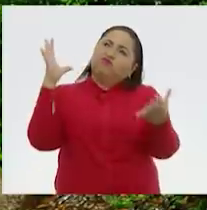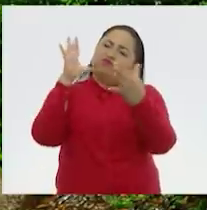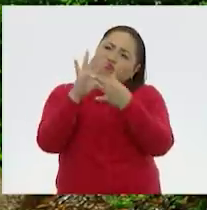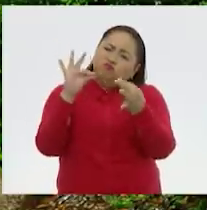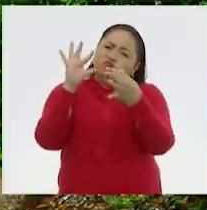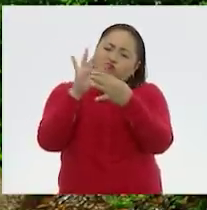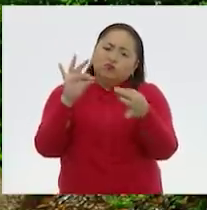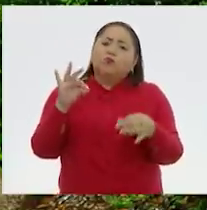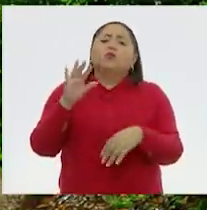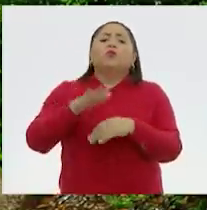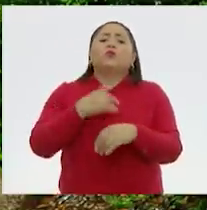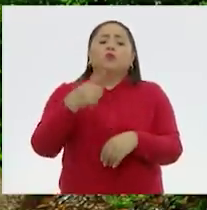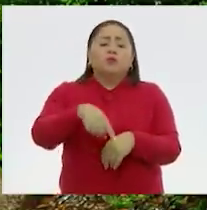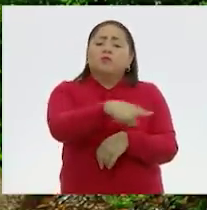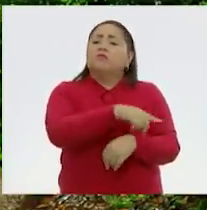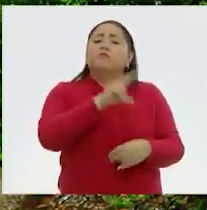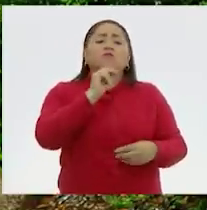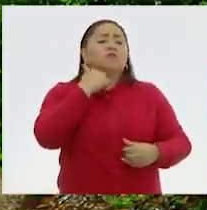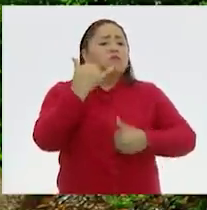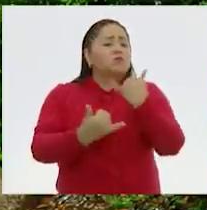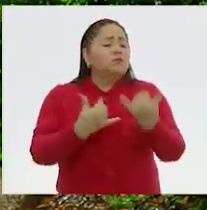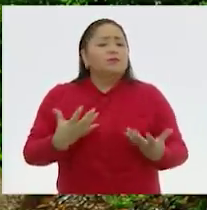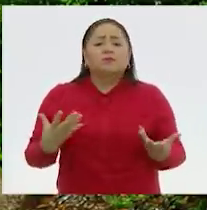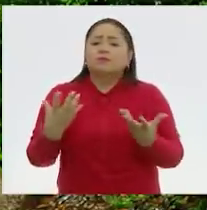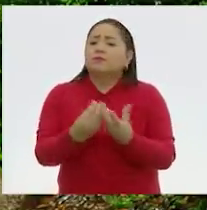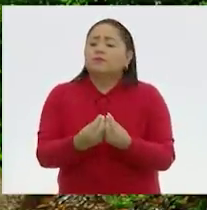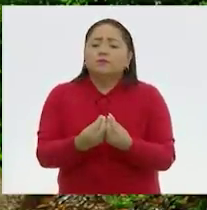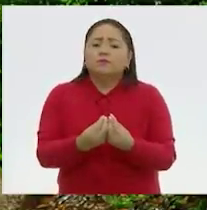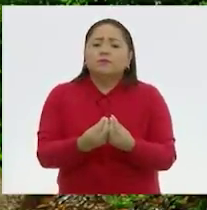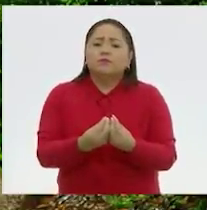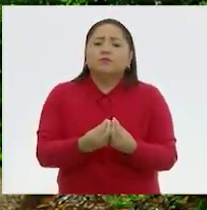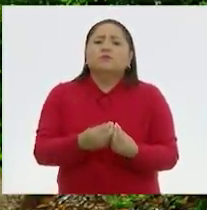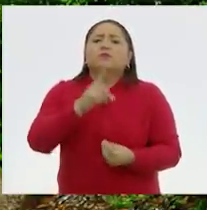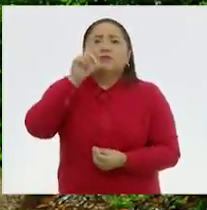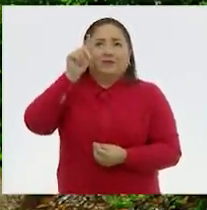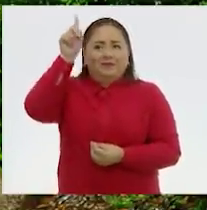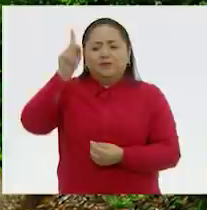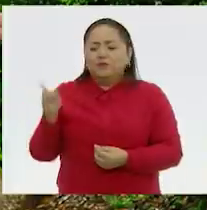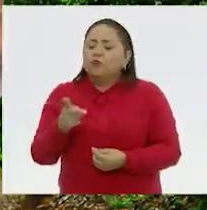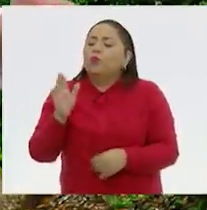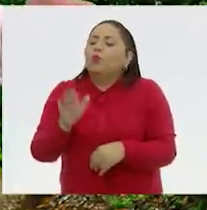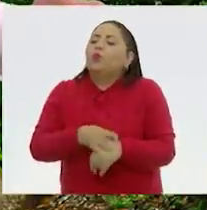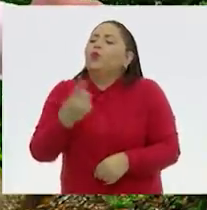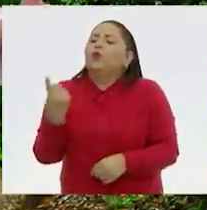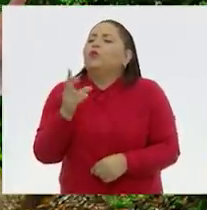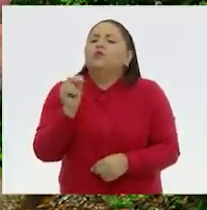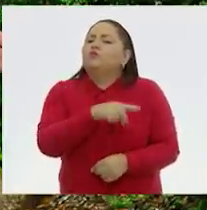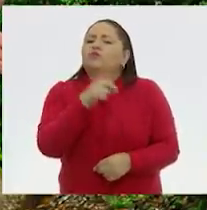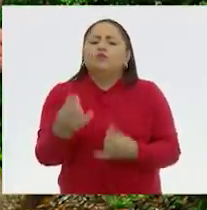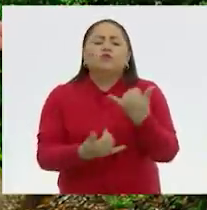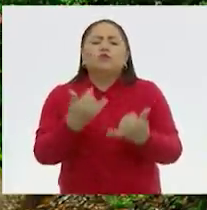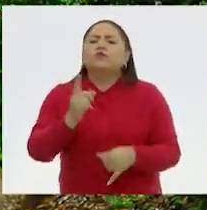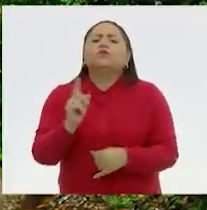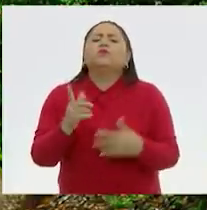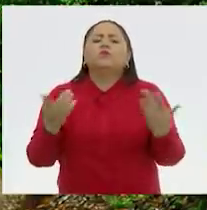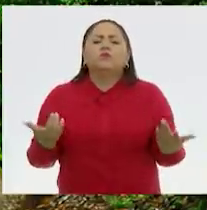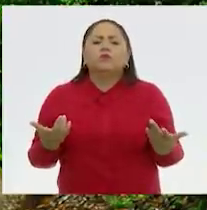que pues sus amigos ya no querían jugar con él. Olimberto le preguntó, ¿y por qué no quieren jugar